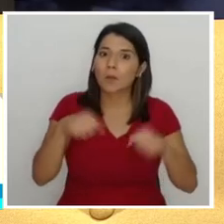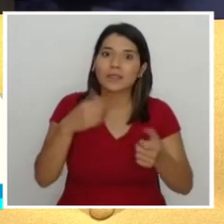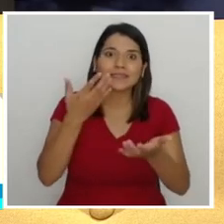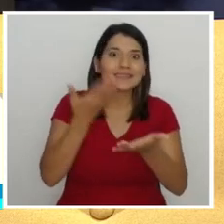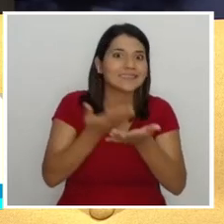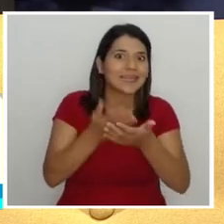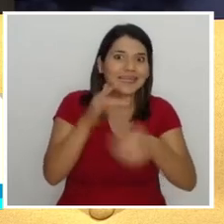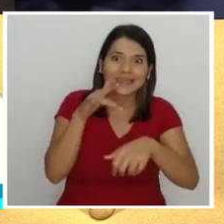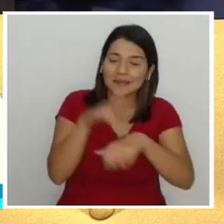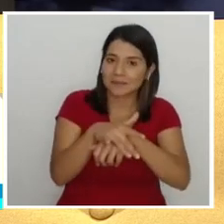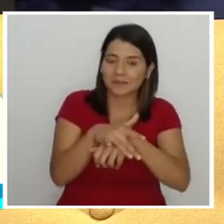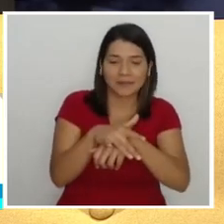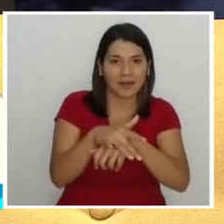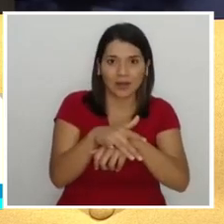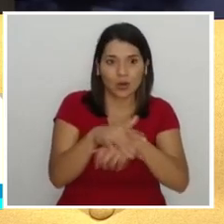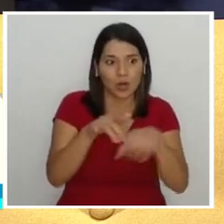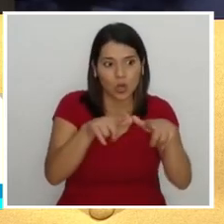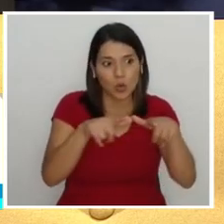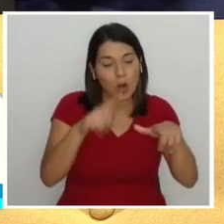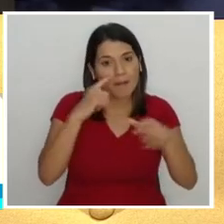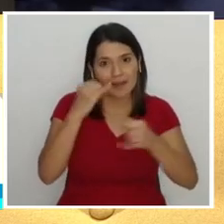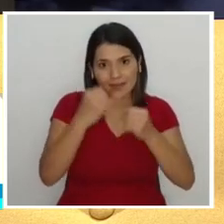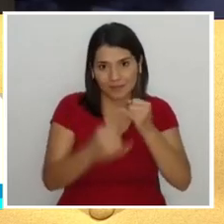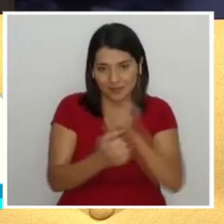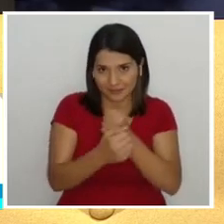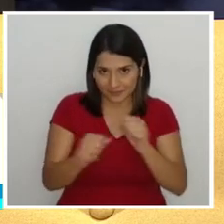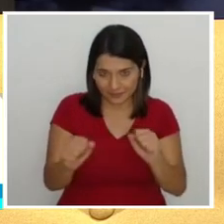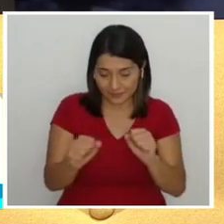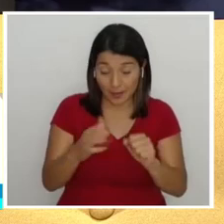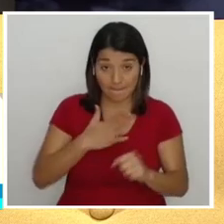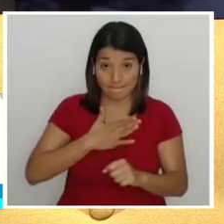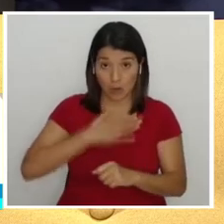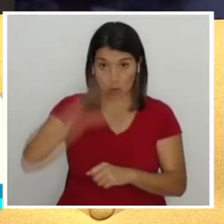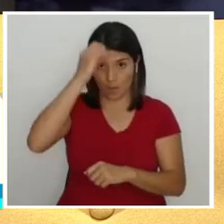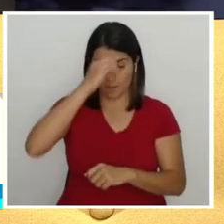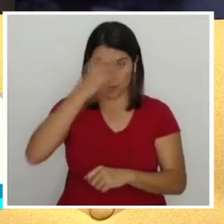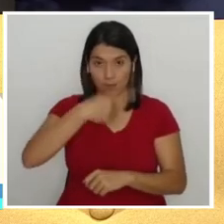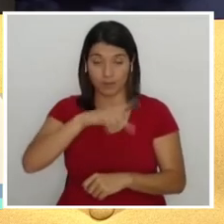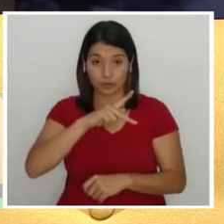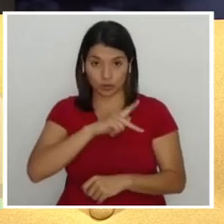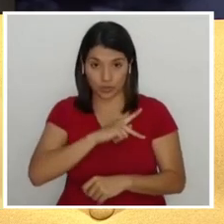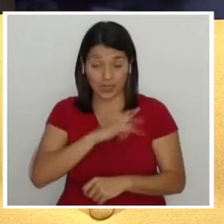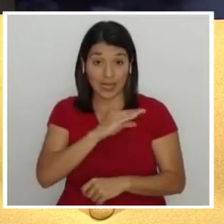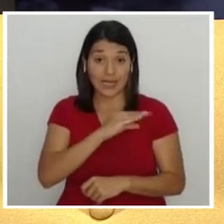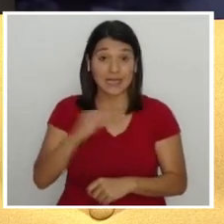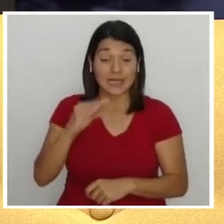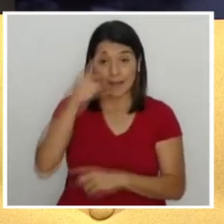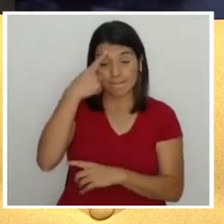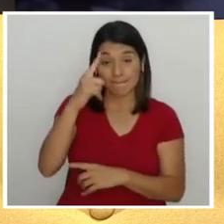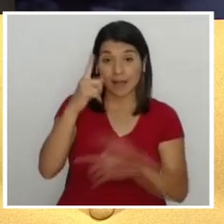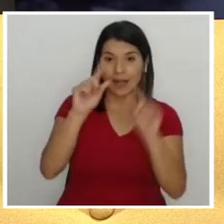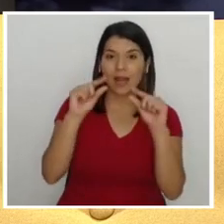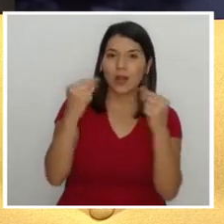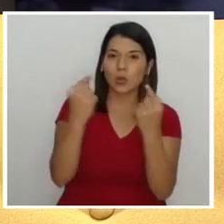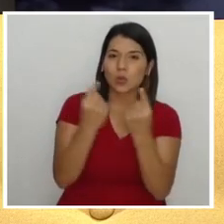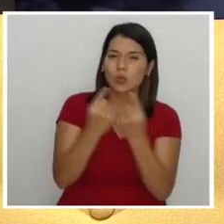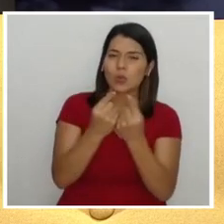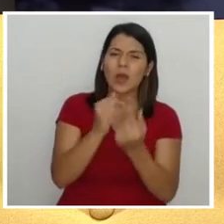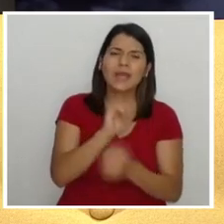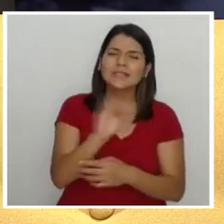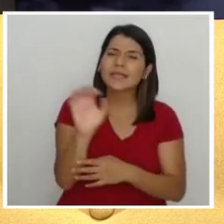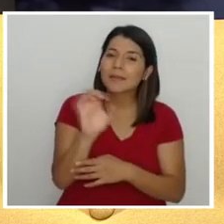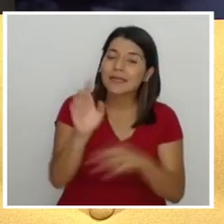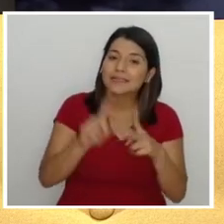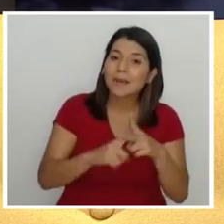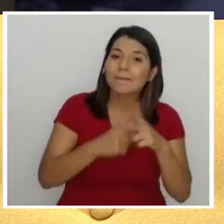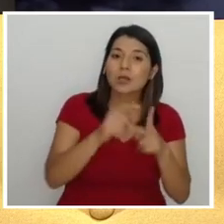para terminar las tareas. En lo personal y para el grupo, esa emergencia empezó el sábado y